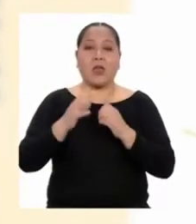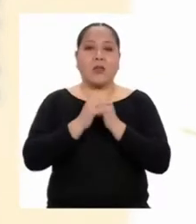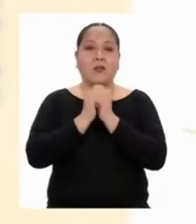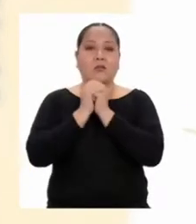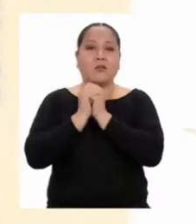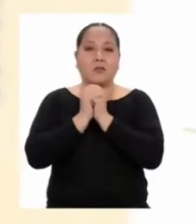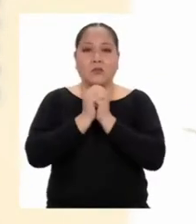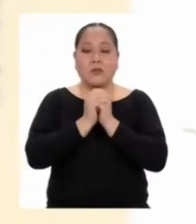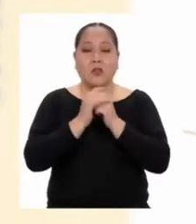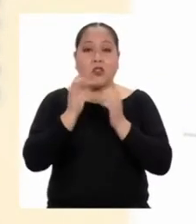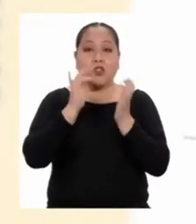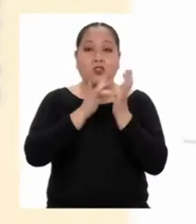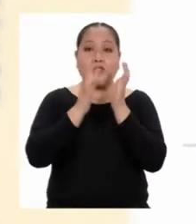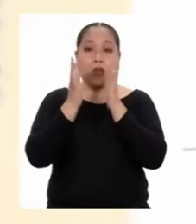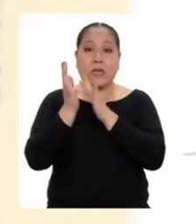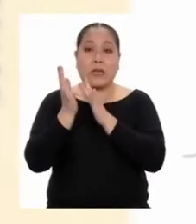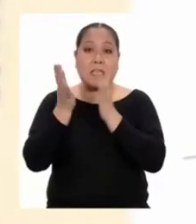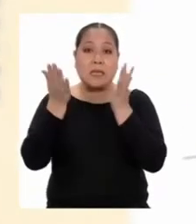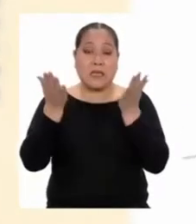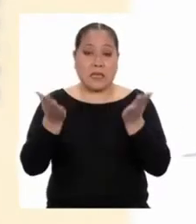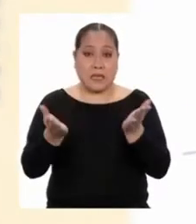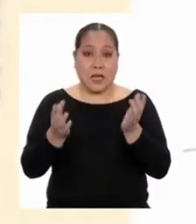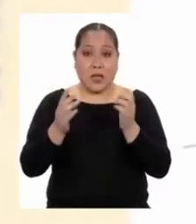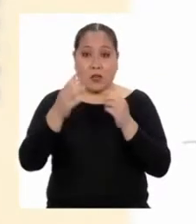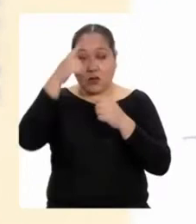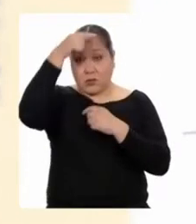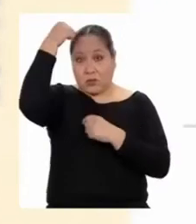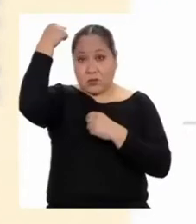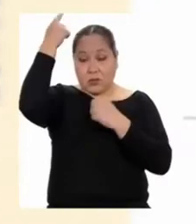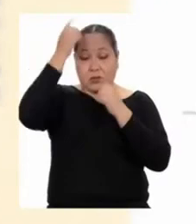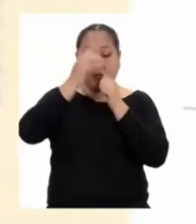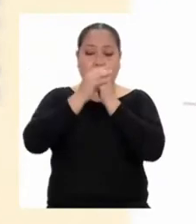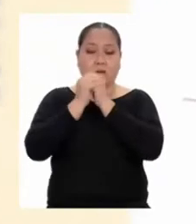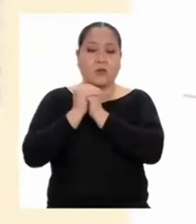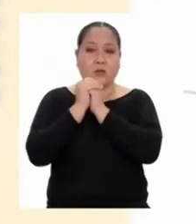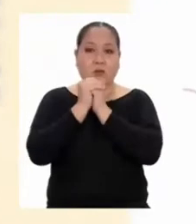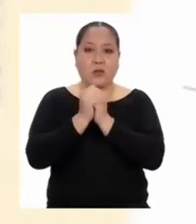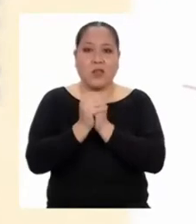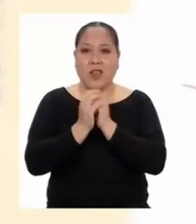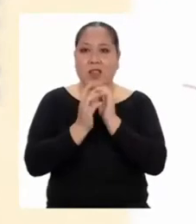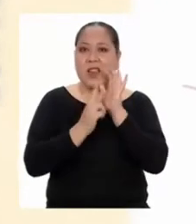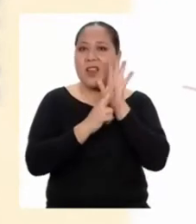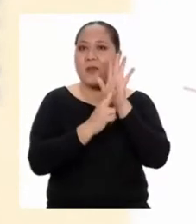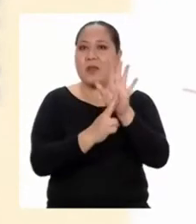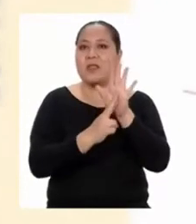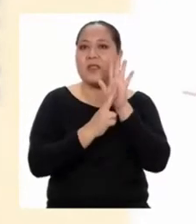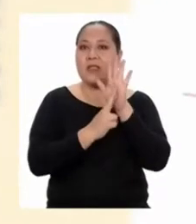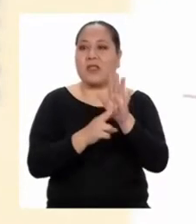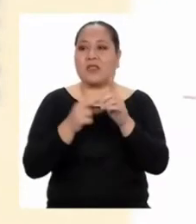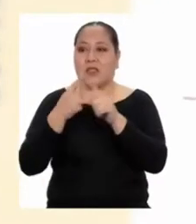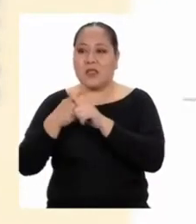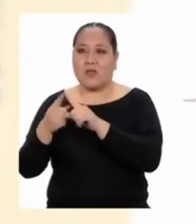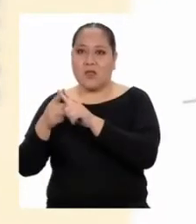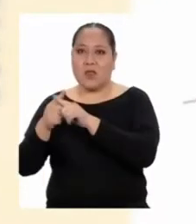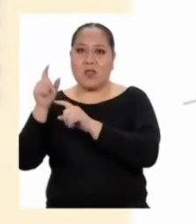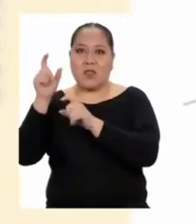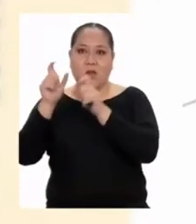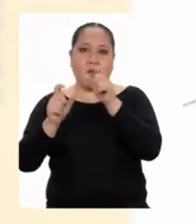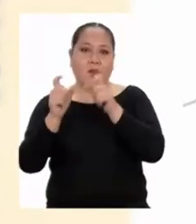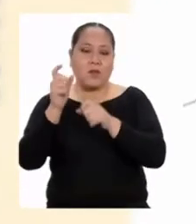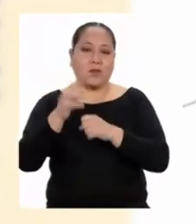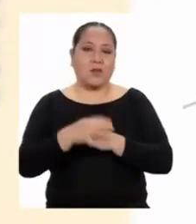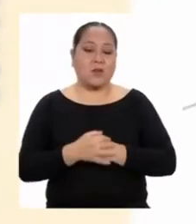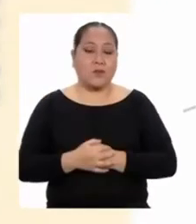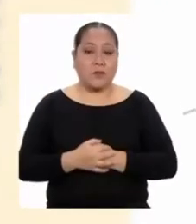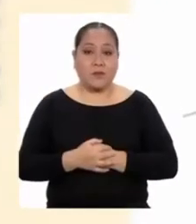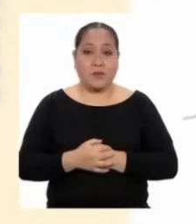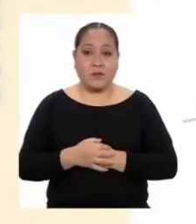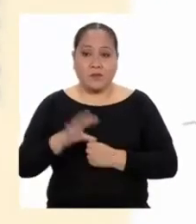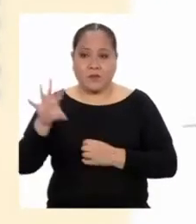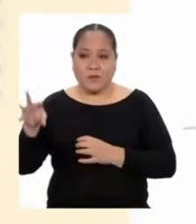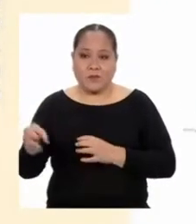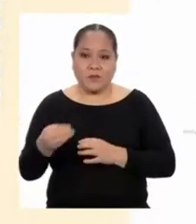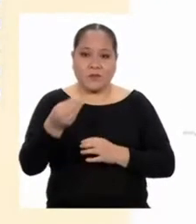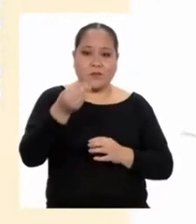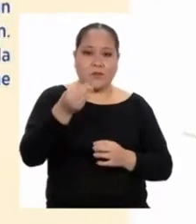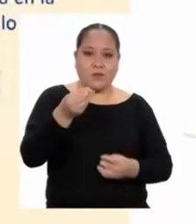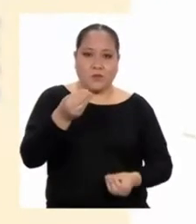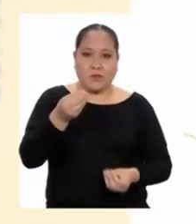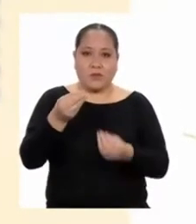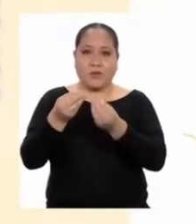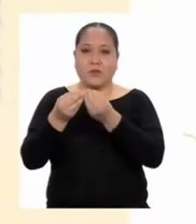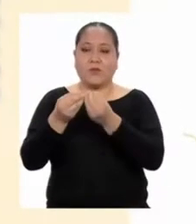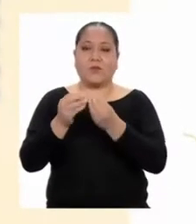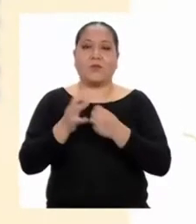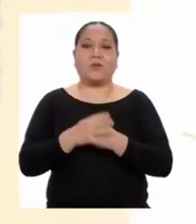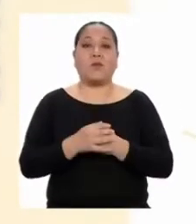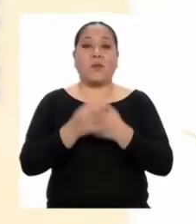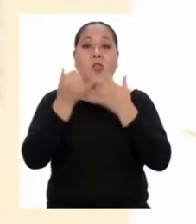mismo tiempo representaciones de divinidades africanas e indígenas, ambas superpuestas y complementarias.